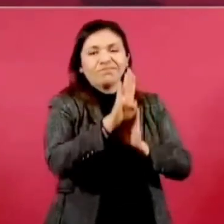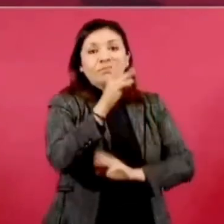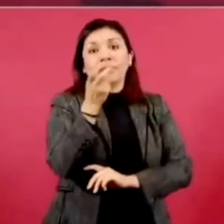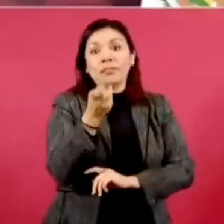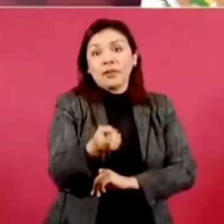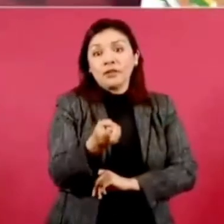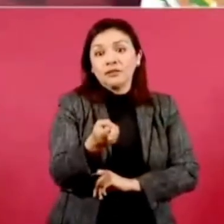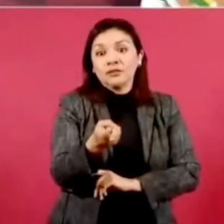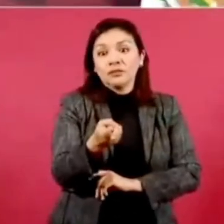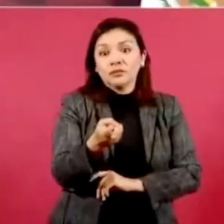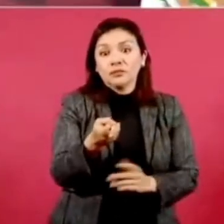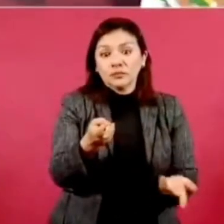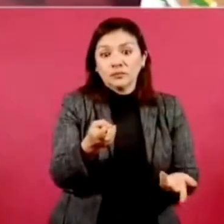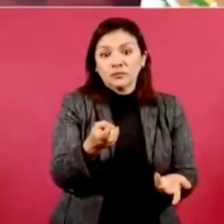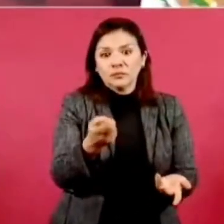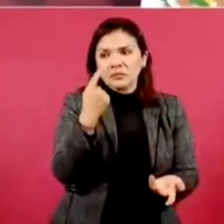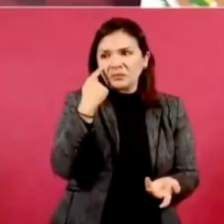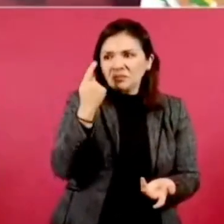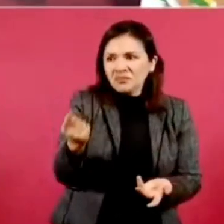ante